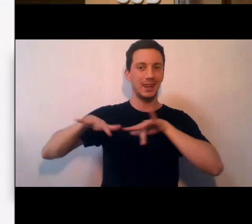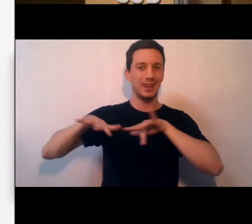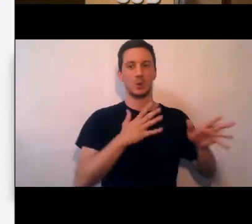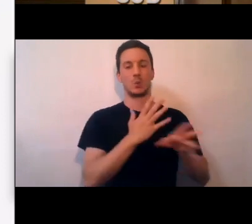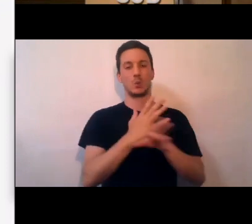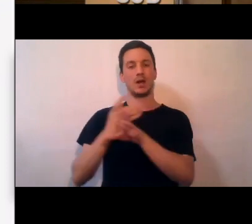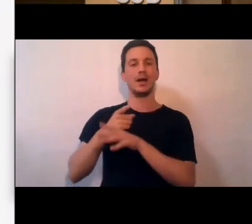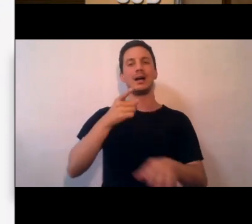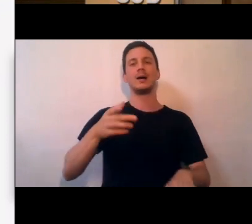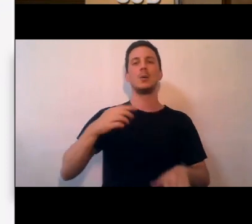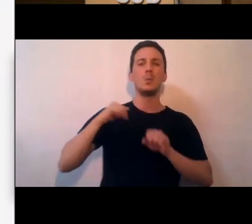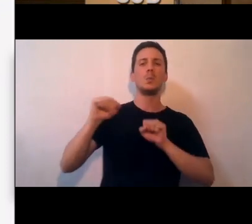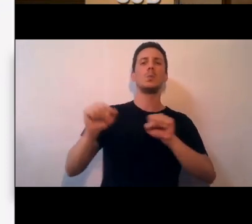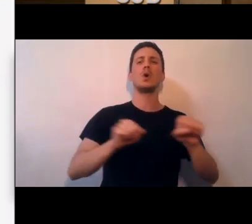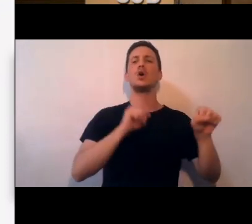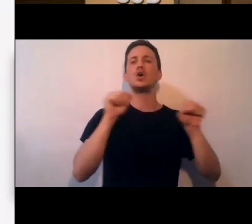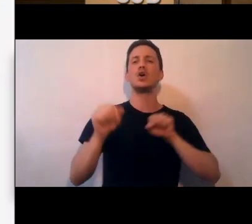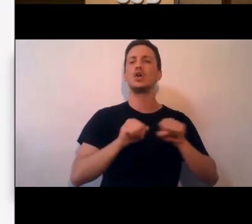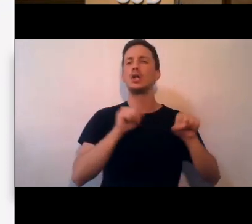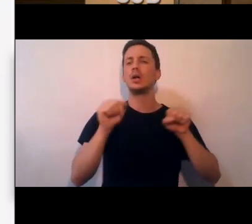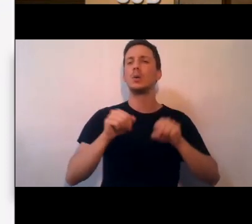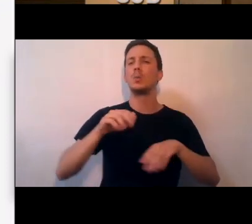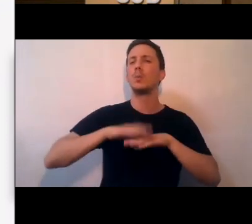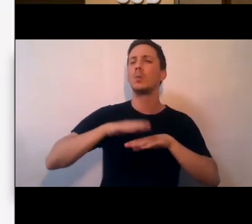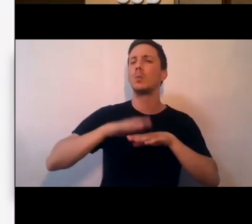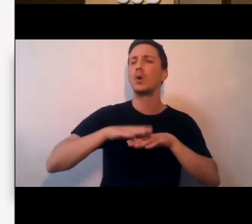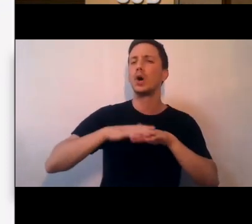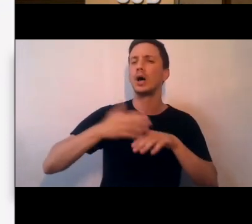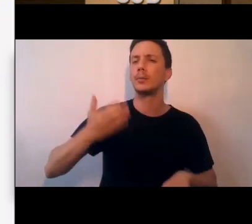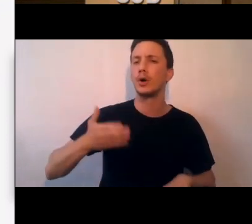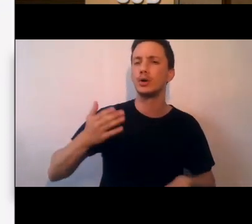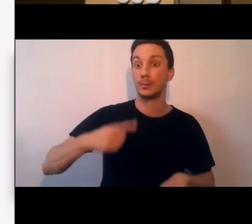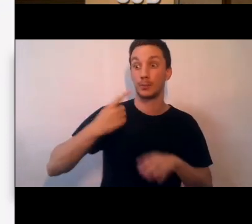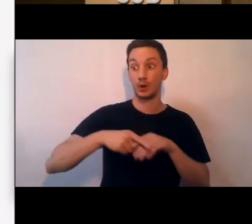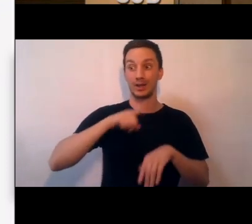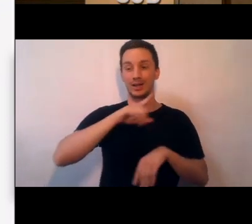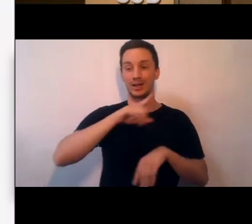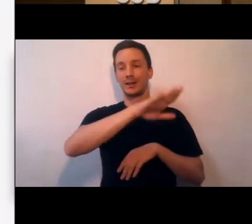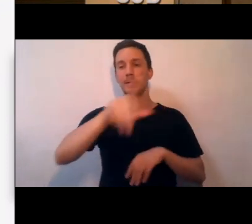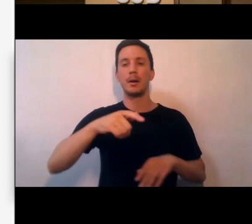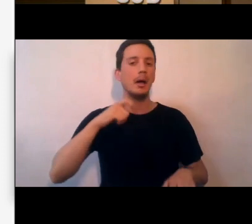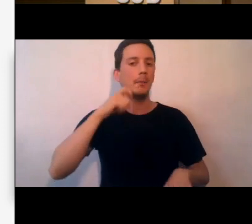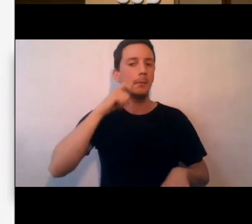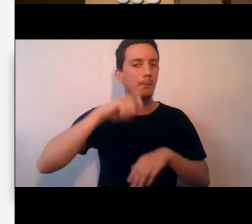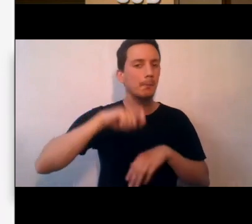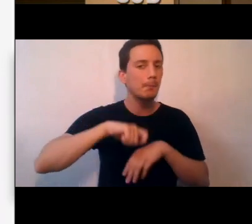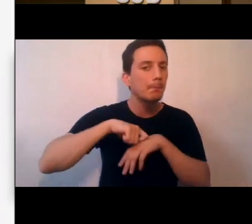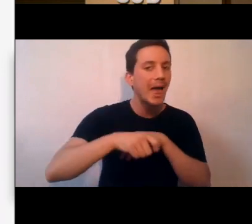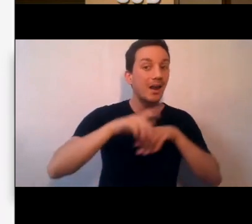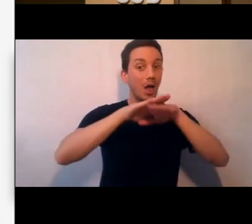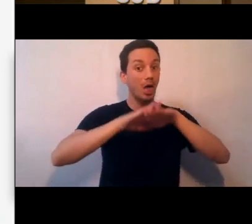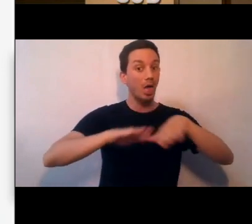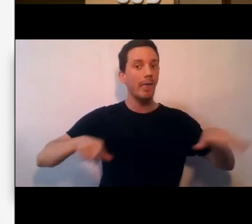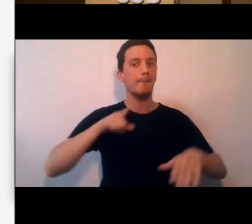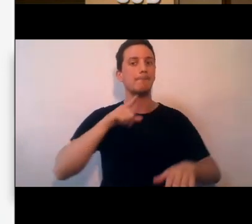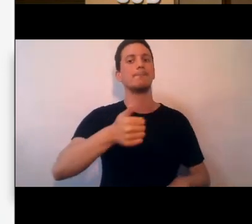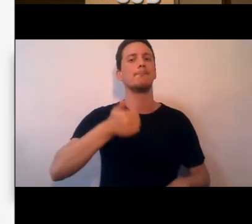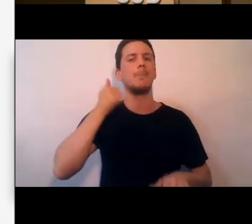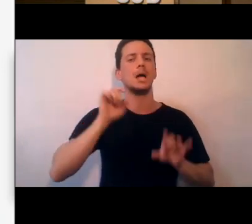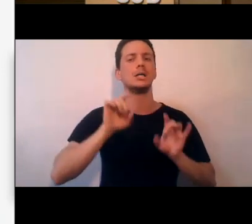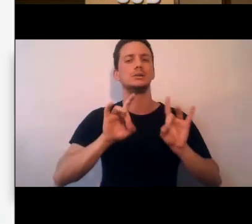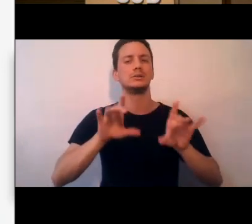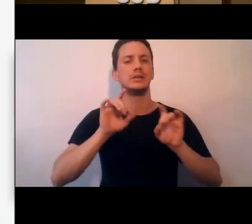la primera infancia y porque la piel de los niños es más vulnerable, es una piel más fina, es una piel que tiene